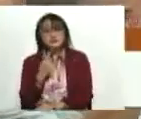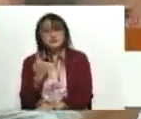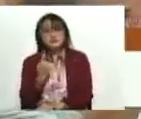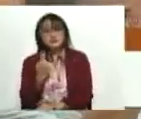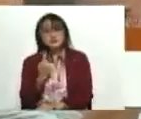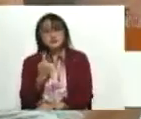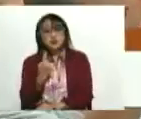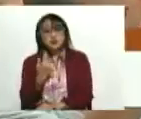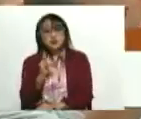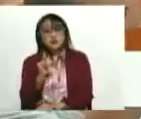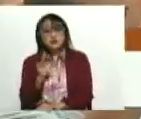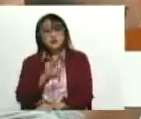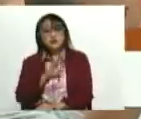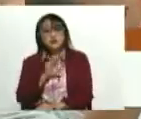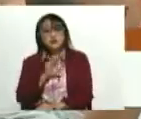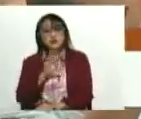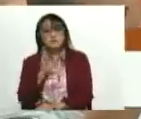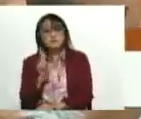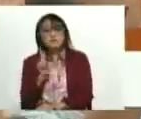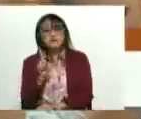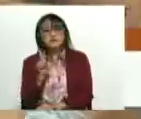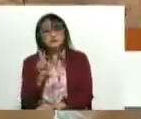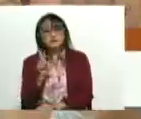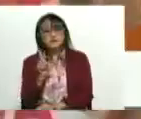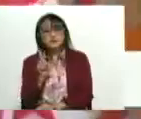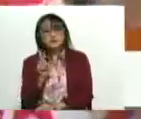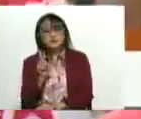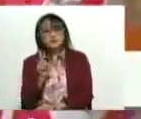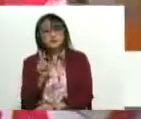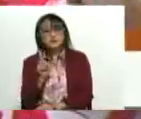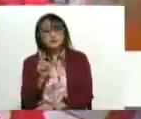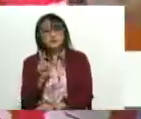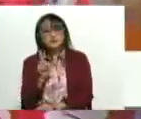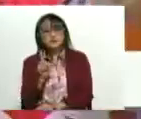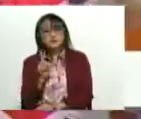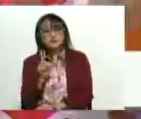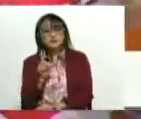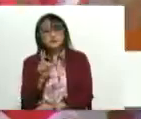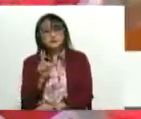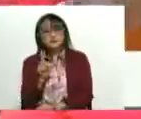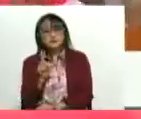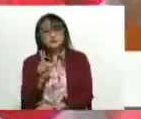la tiene el Partido Socialista Unido de Venezuela.